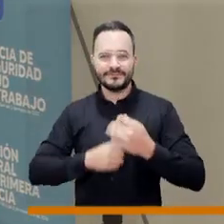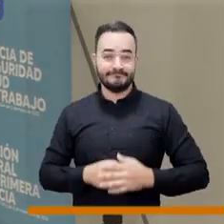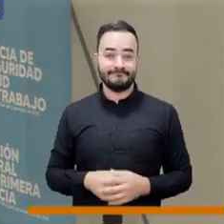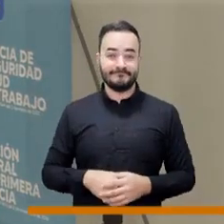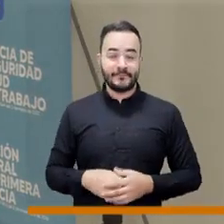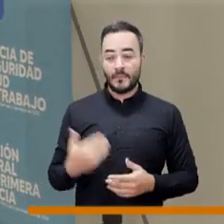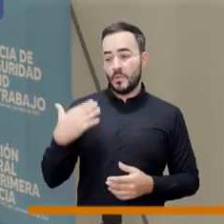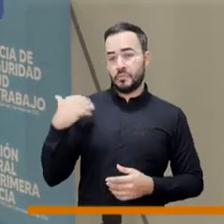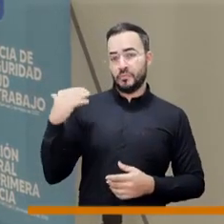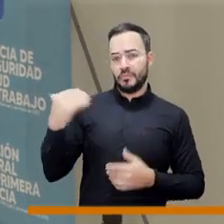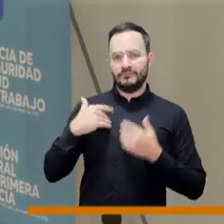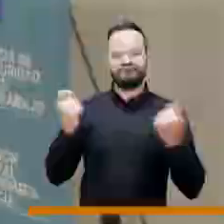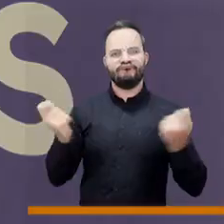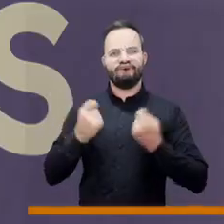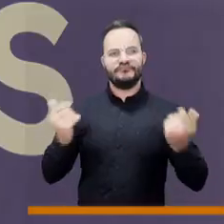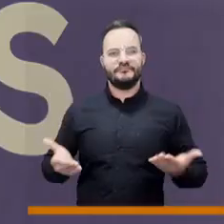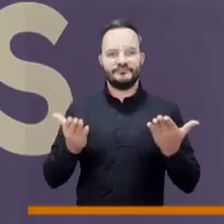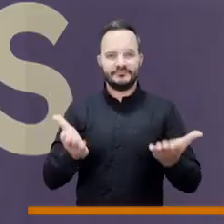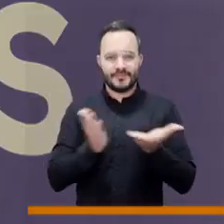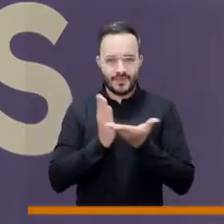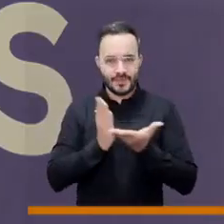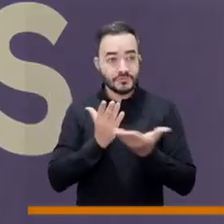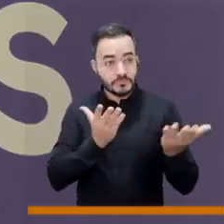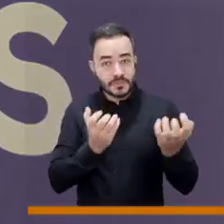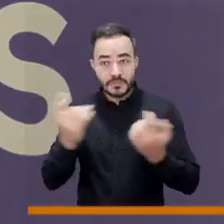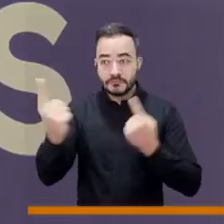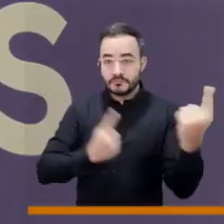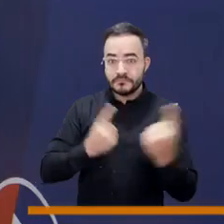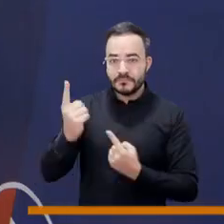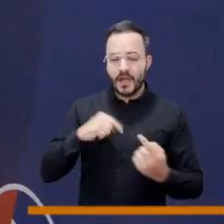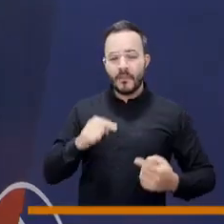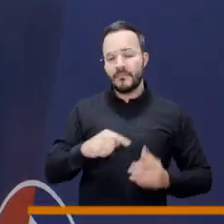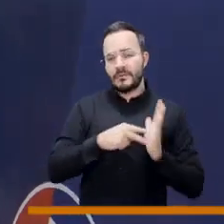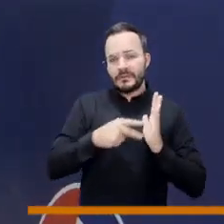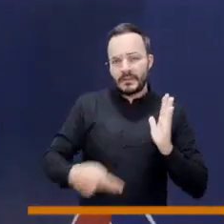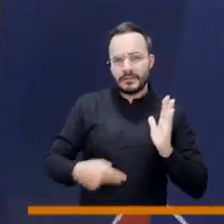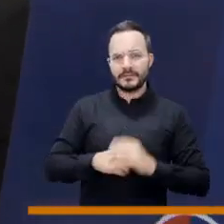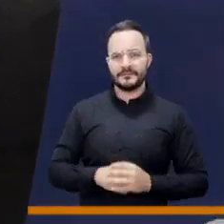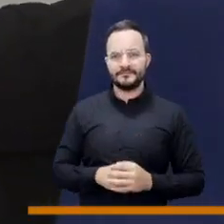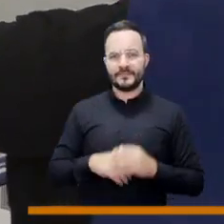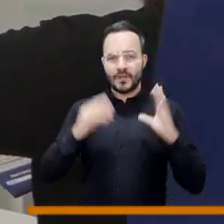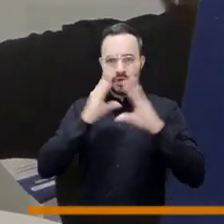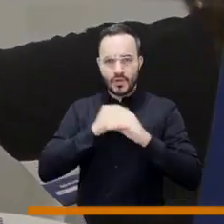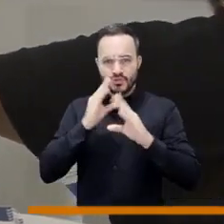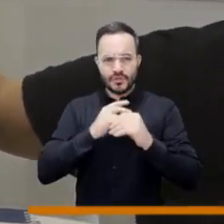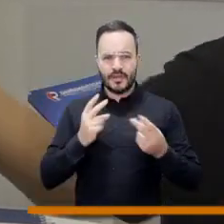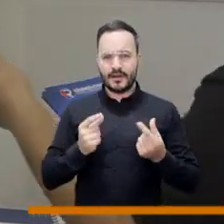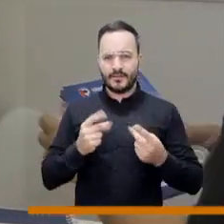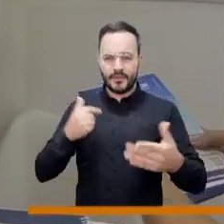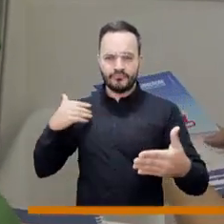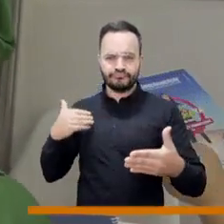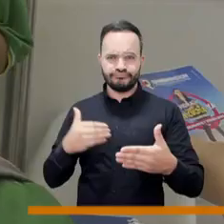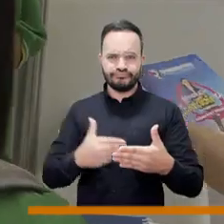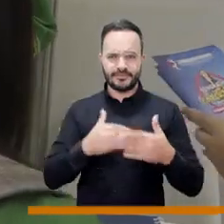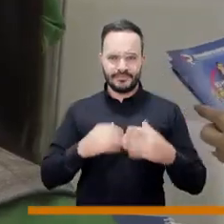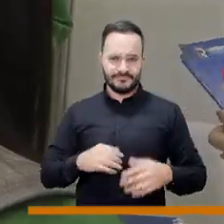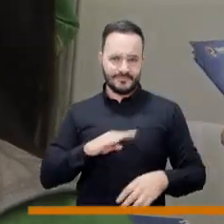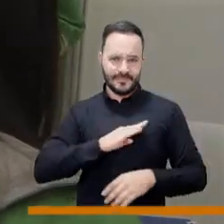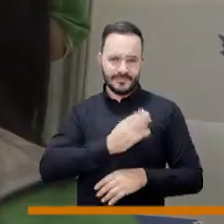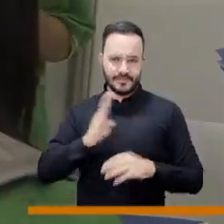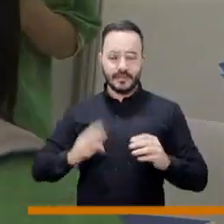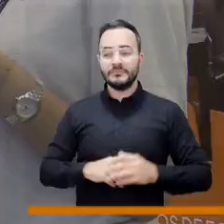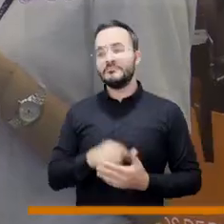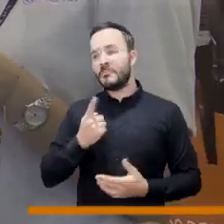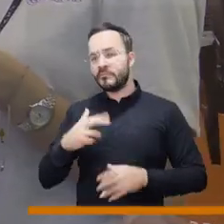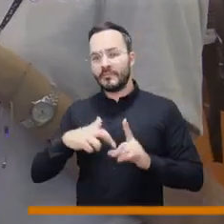En días recientes se realizó una gran feria de oferta educativa que pasa por las técnicas, las validaciones nocturnas de